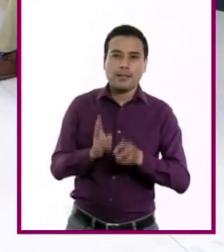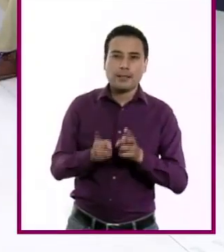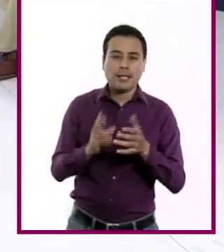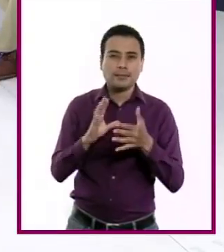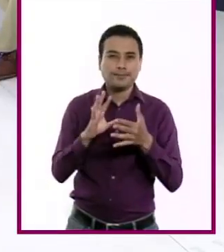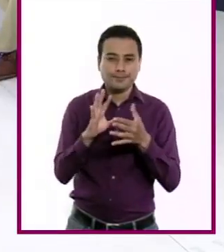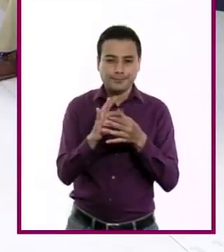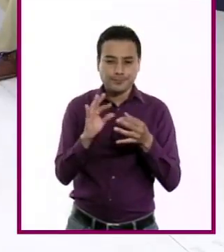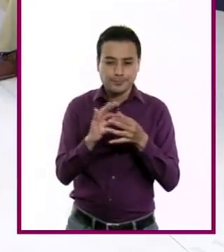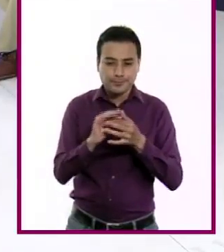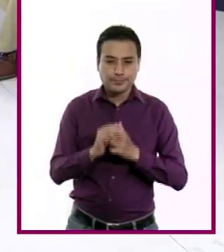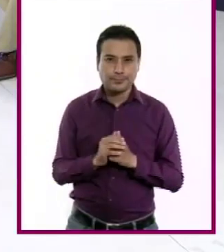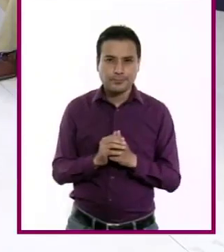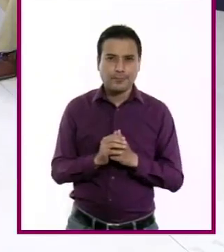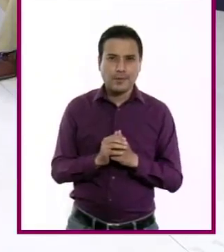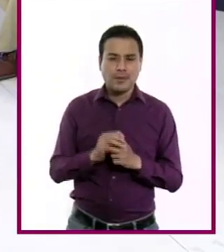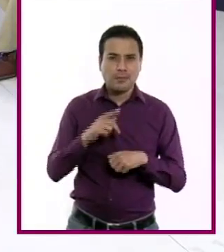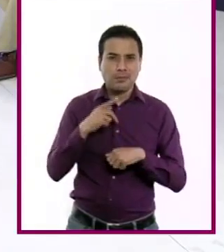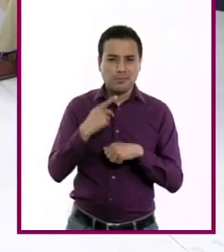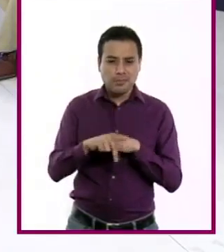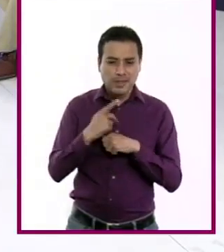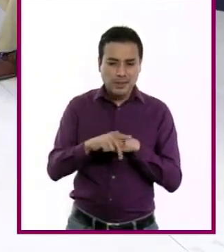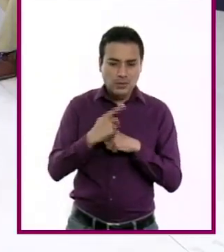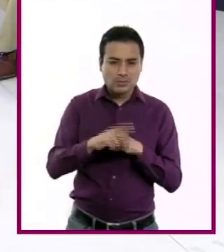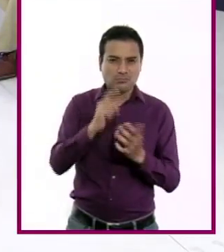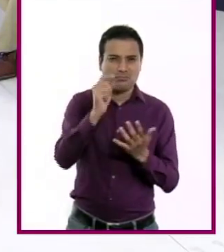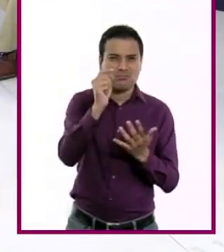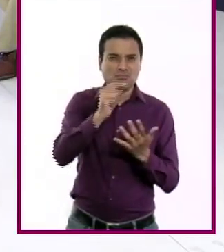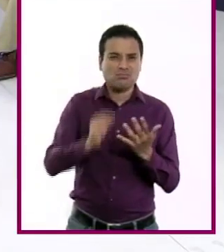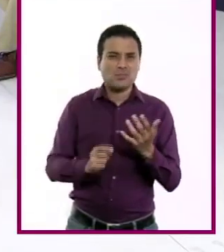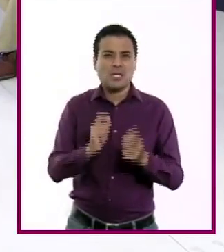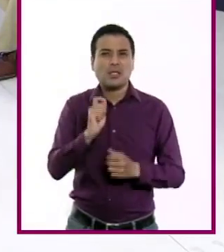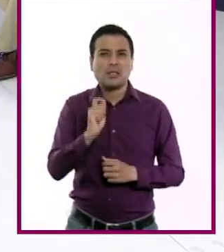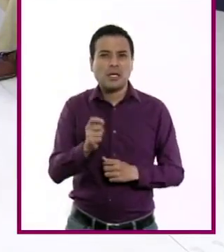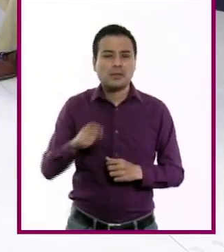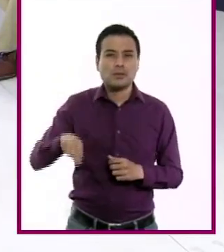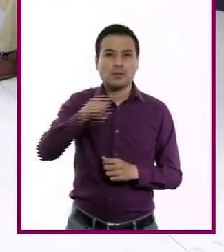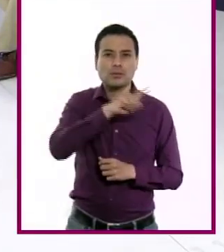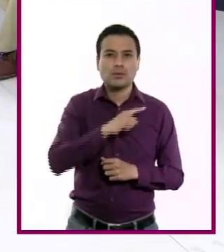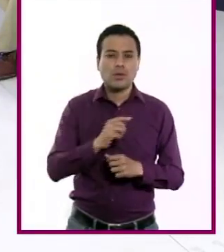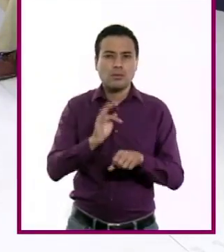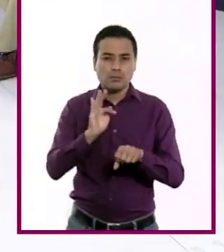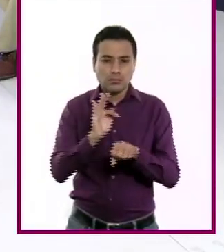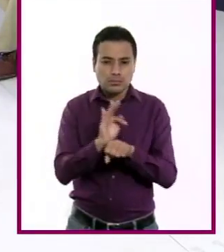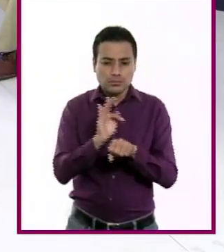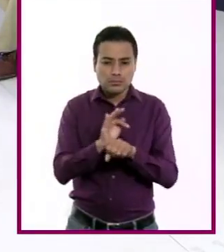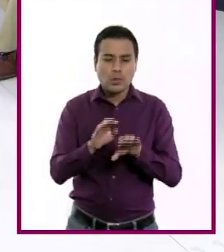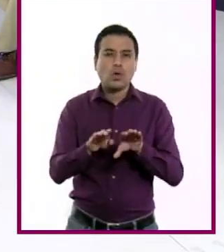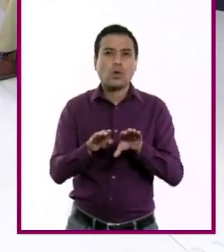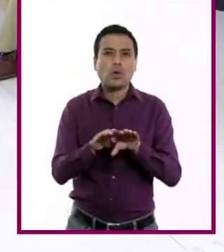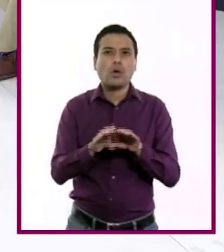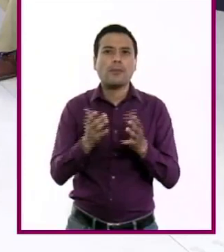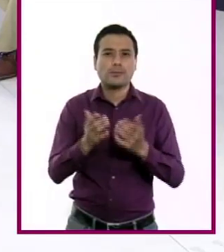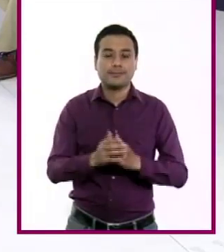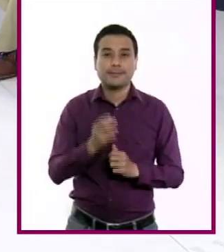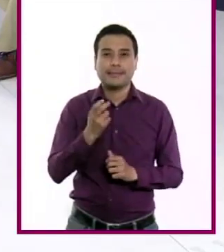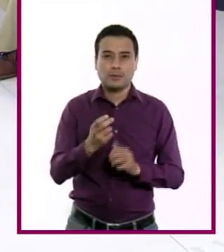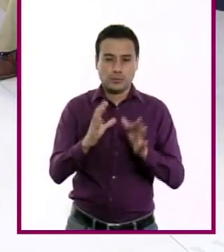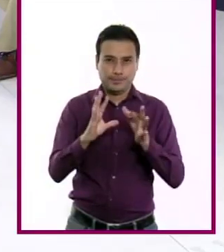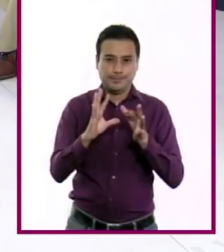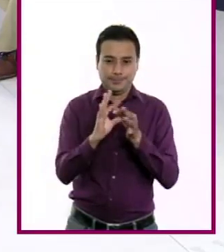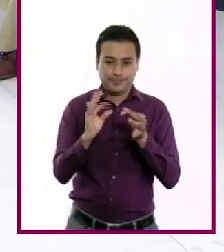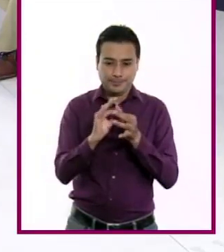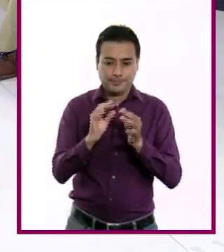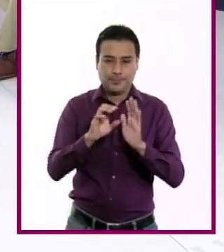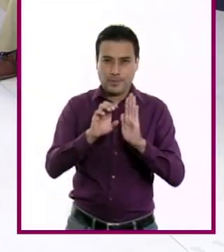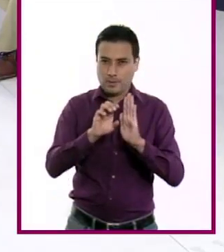causas y consecuencias de estas amenazas para poder tomar acción y sobre todo para aprender a prevenir. Si de ahora en